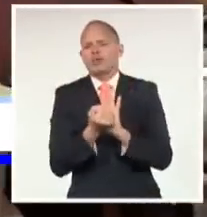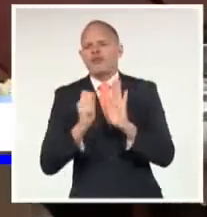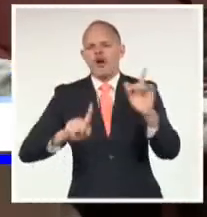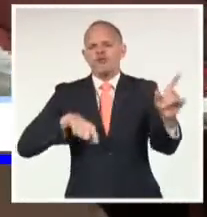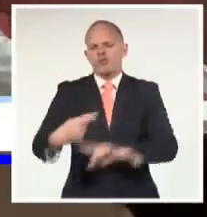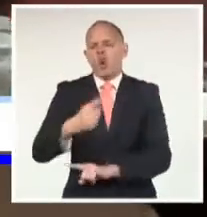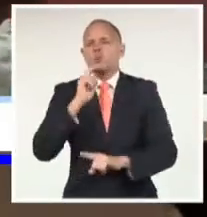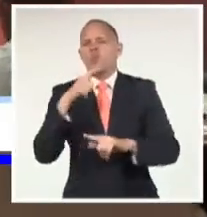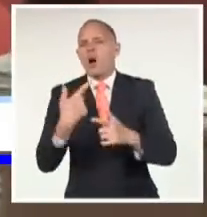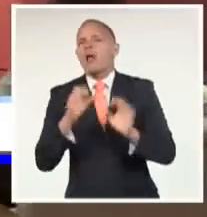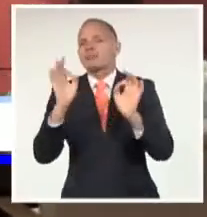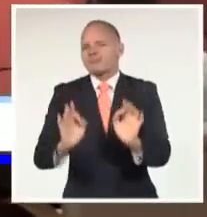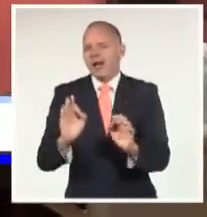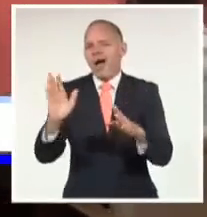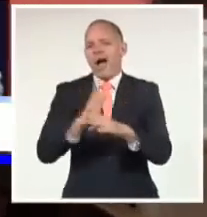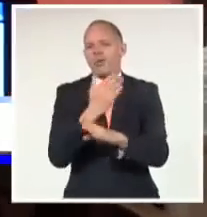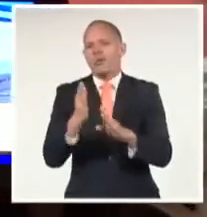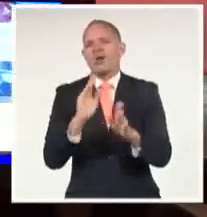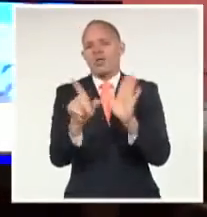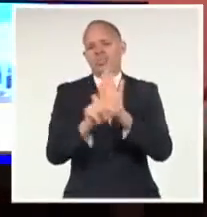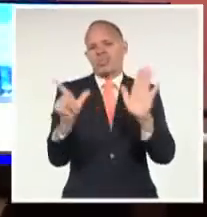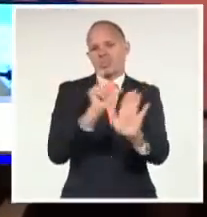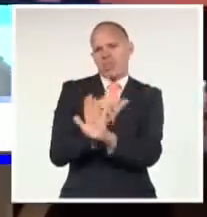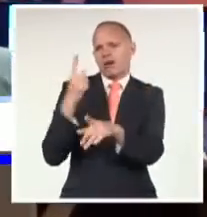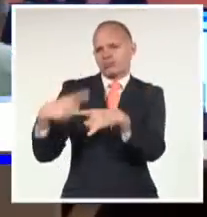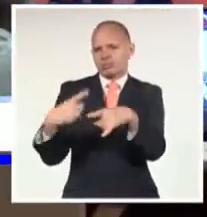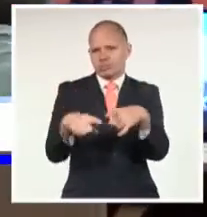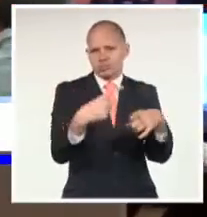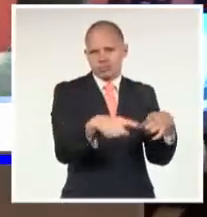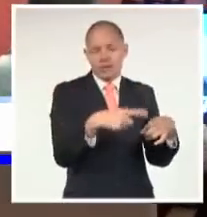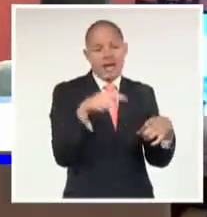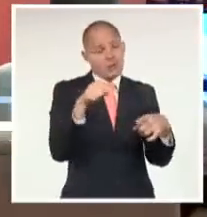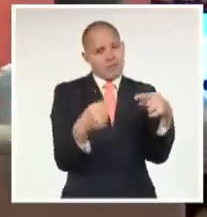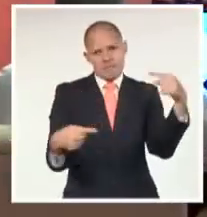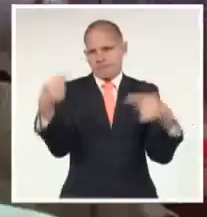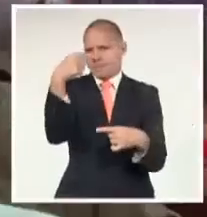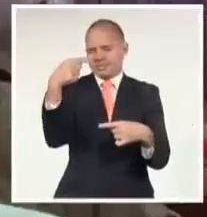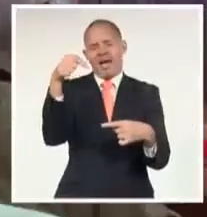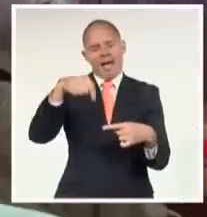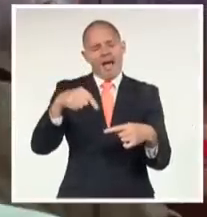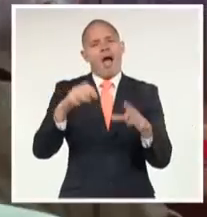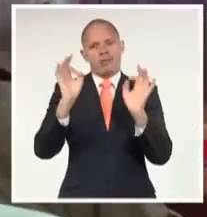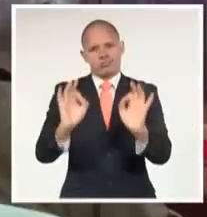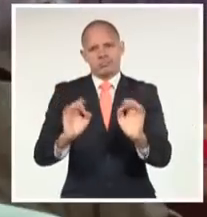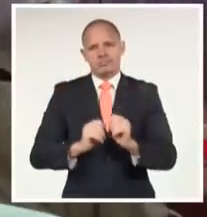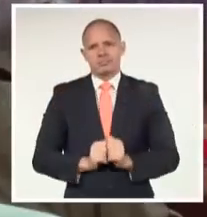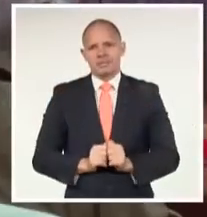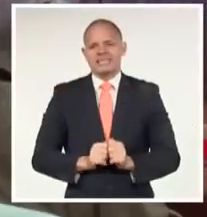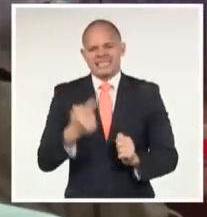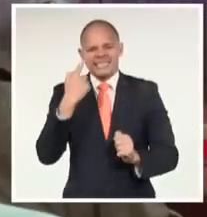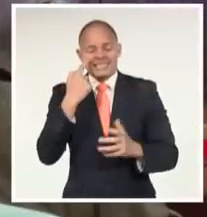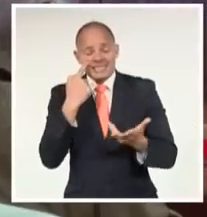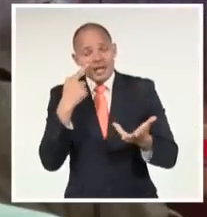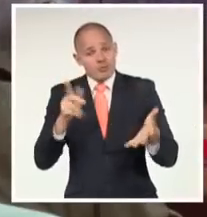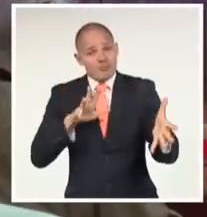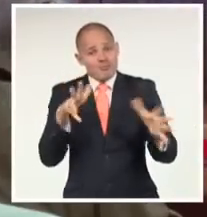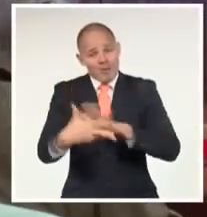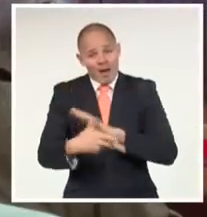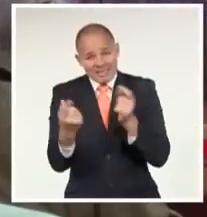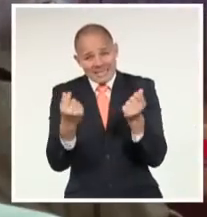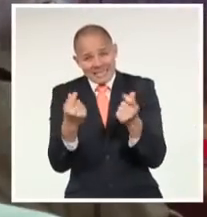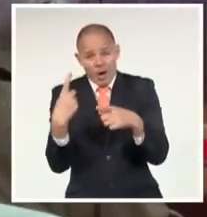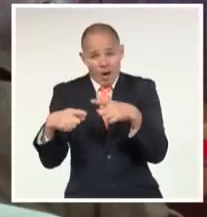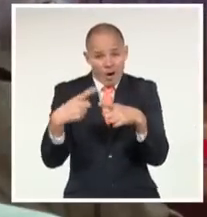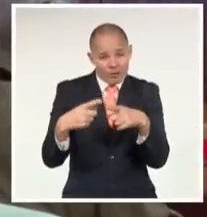las indisciplinas en todos los ámbitos. Un asunto prioritario para el gobierno cubano en medio de la compleja situación económica